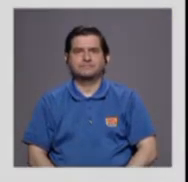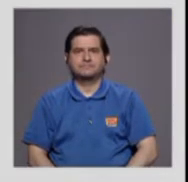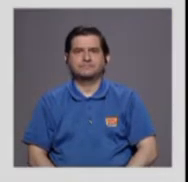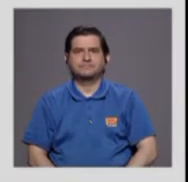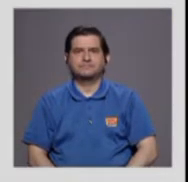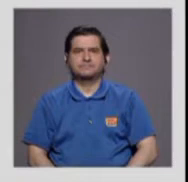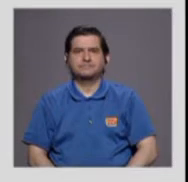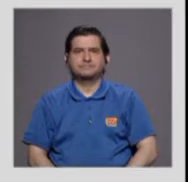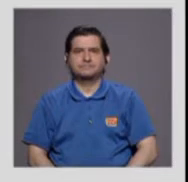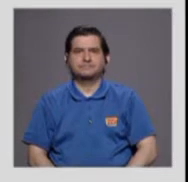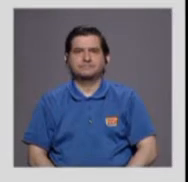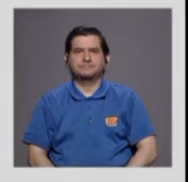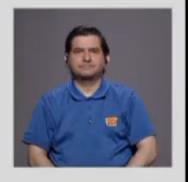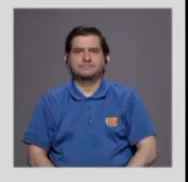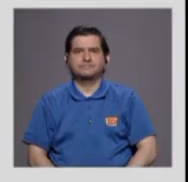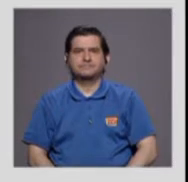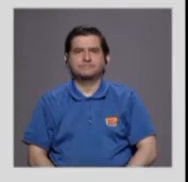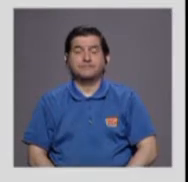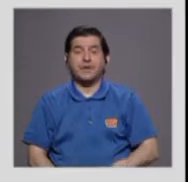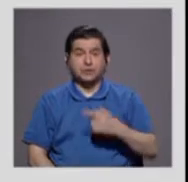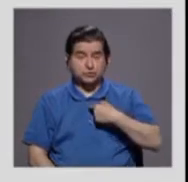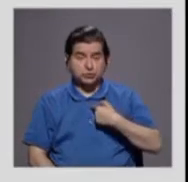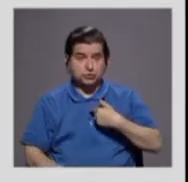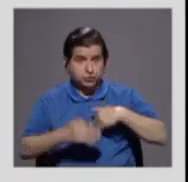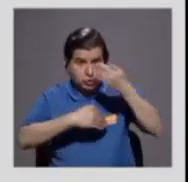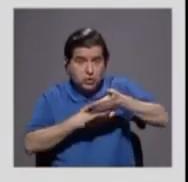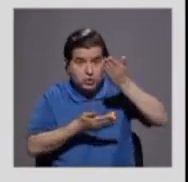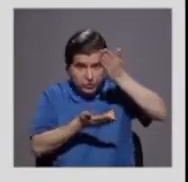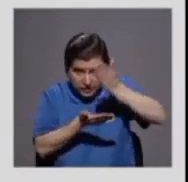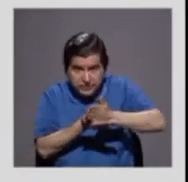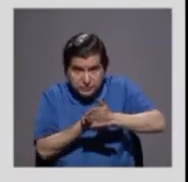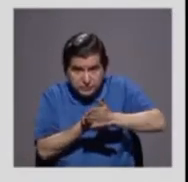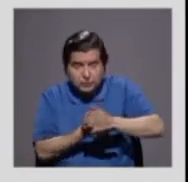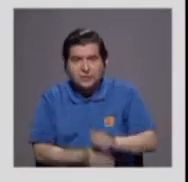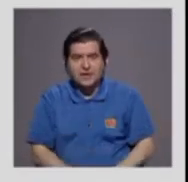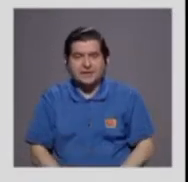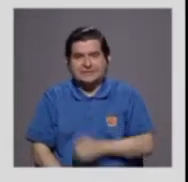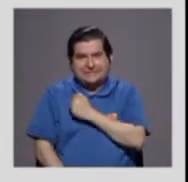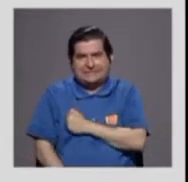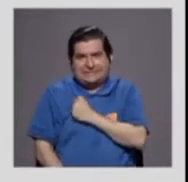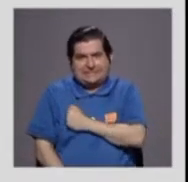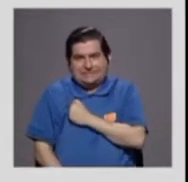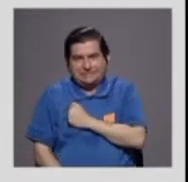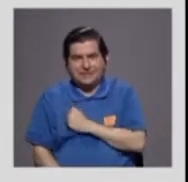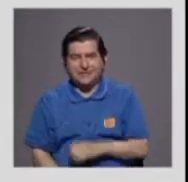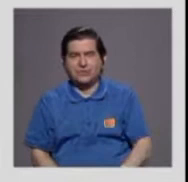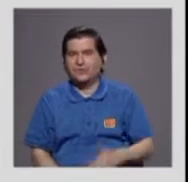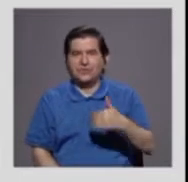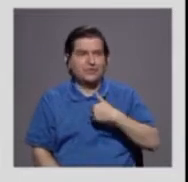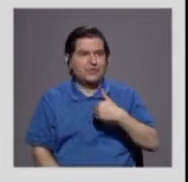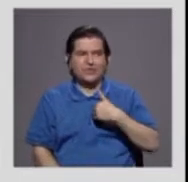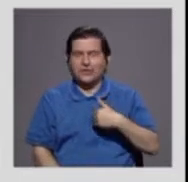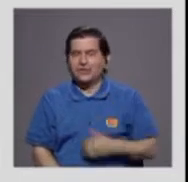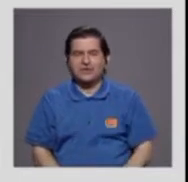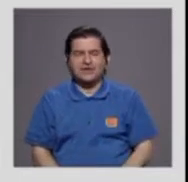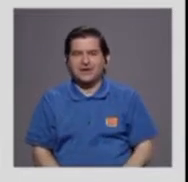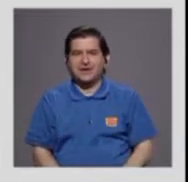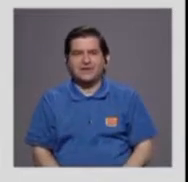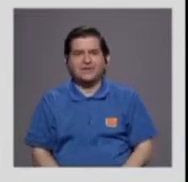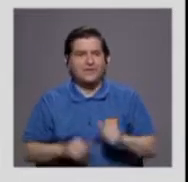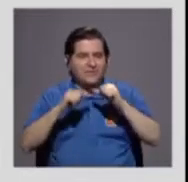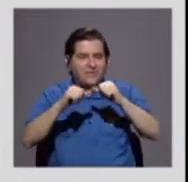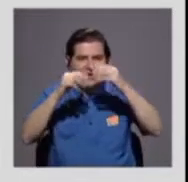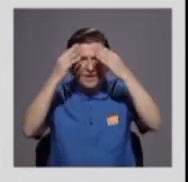después del corte, quisiera que, bueno, me va a disculpar porque ya que no tengo la serie de datos,